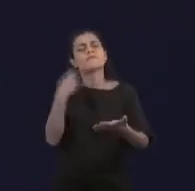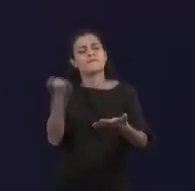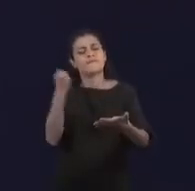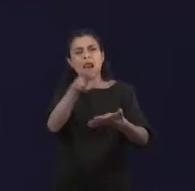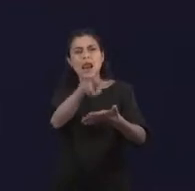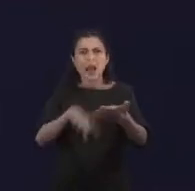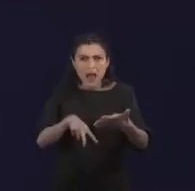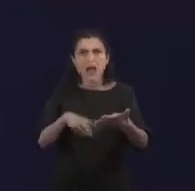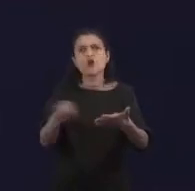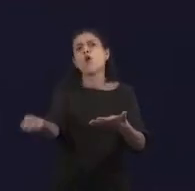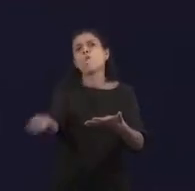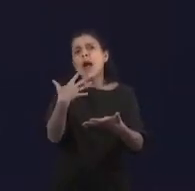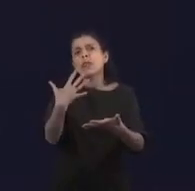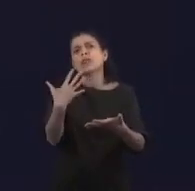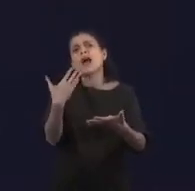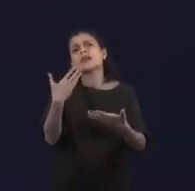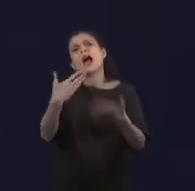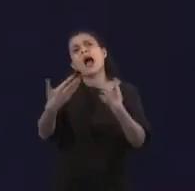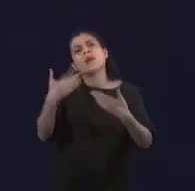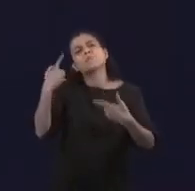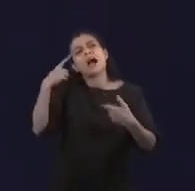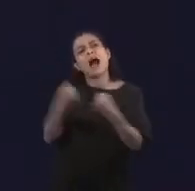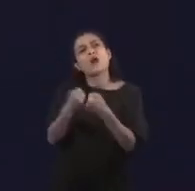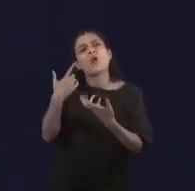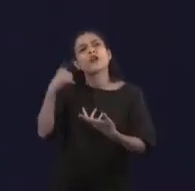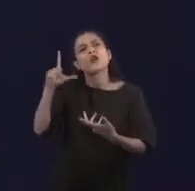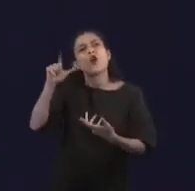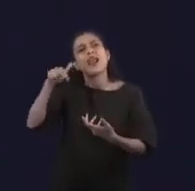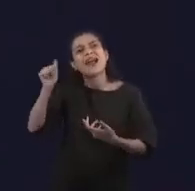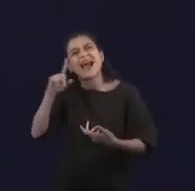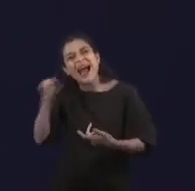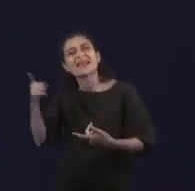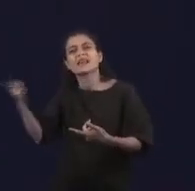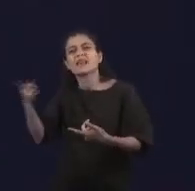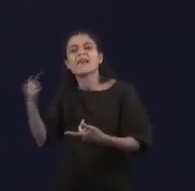lo envíes. Ahora hablamos con Javier para ver cómo lo haces.